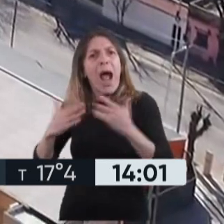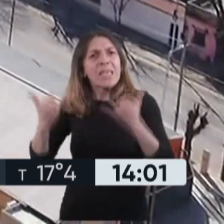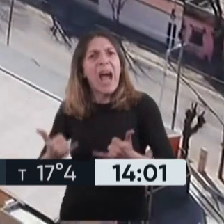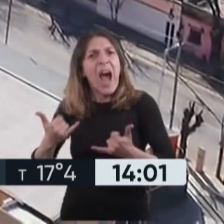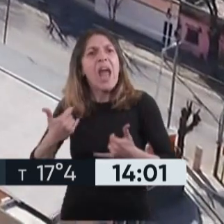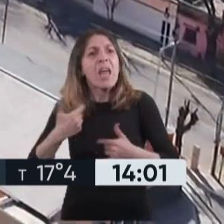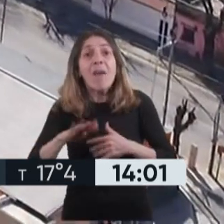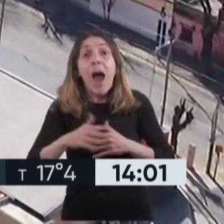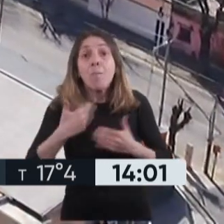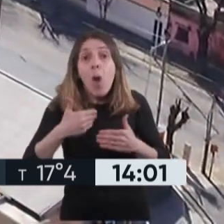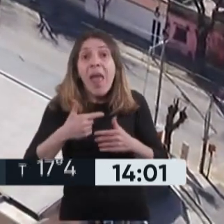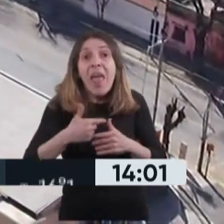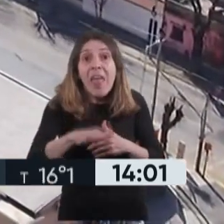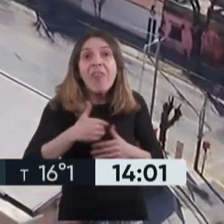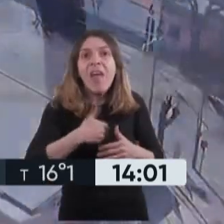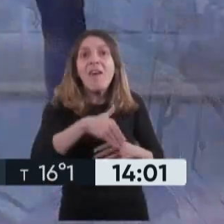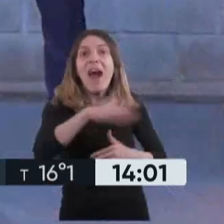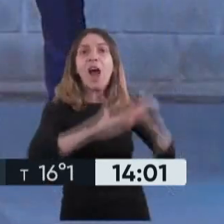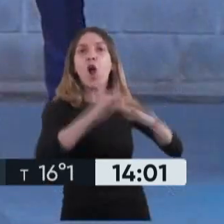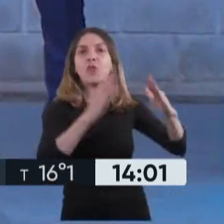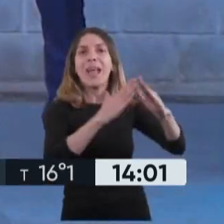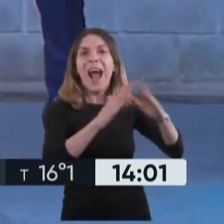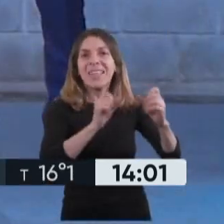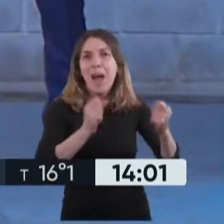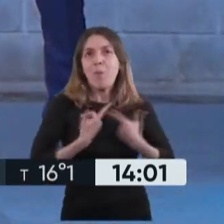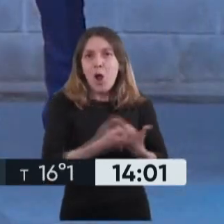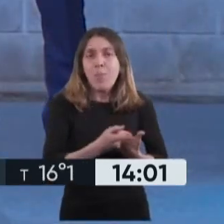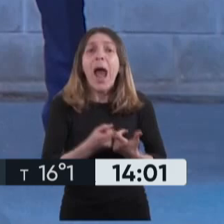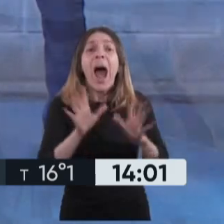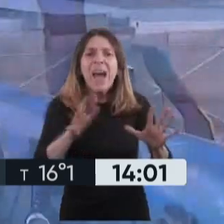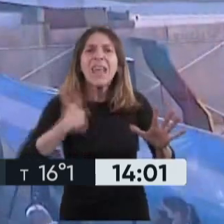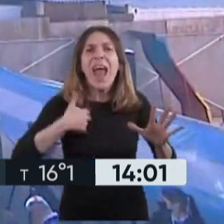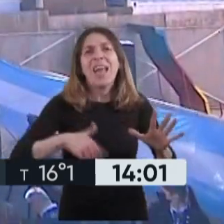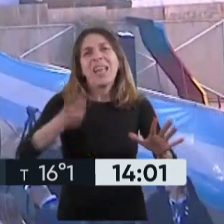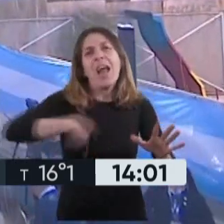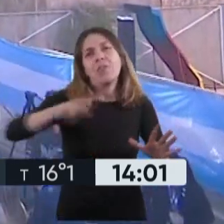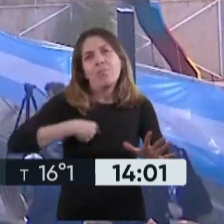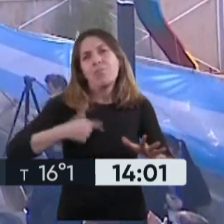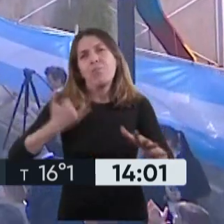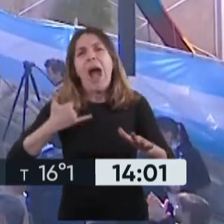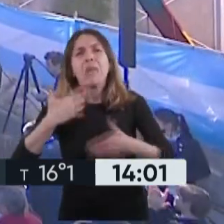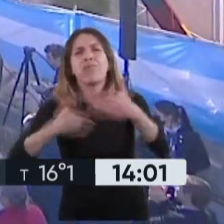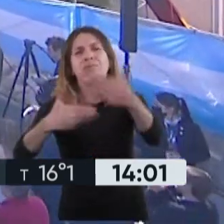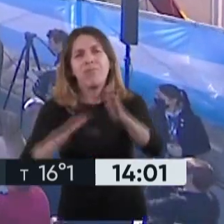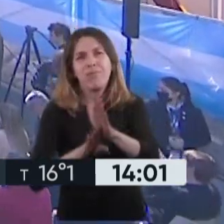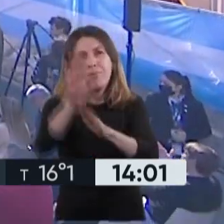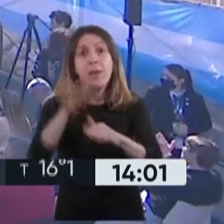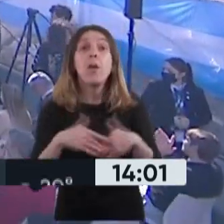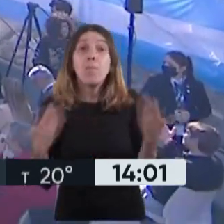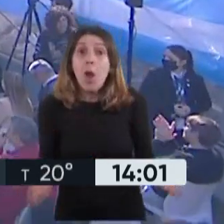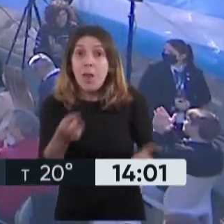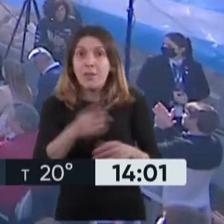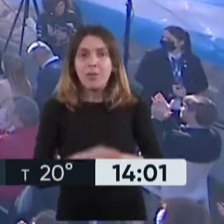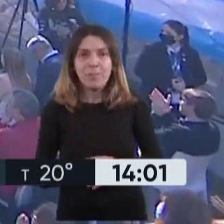su casa mañana que eso esa es la argentina que verdaderamente se está moviendo realidad así